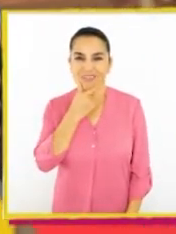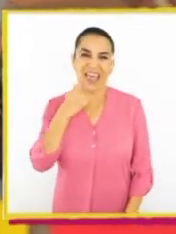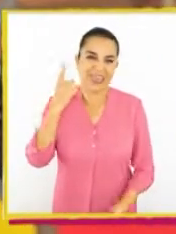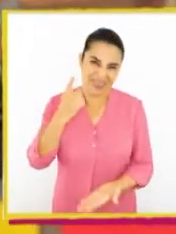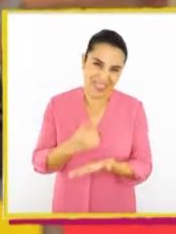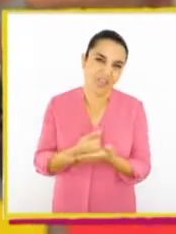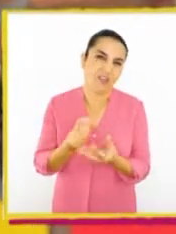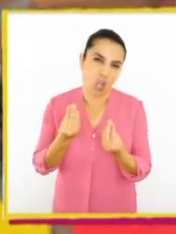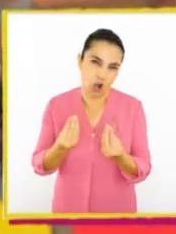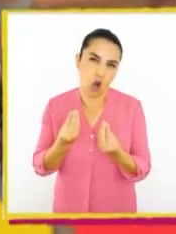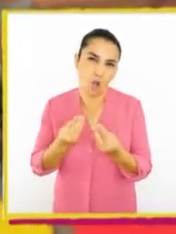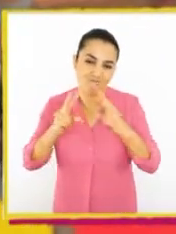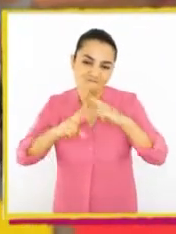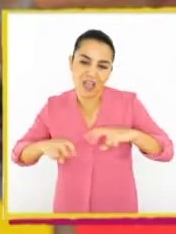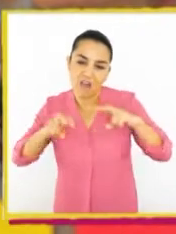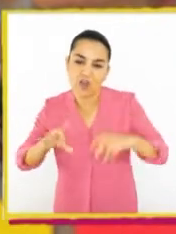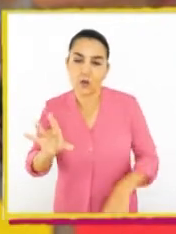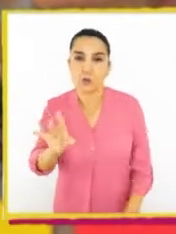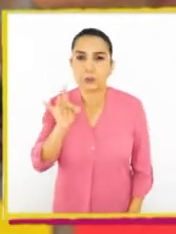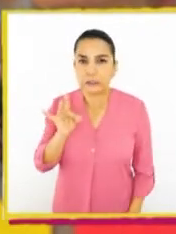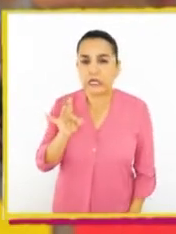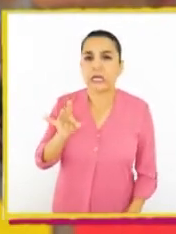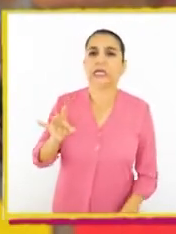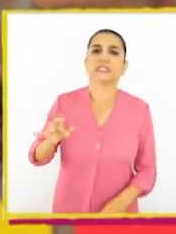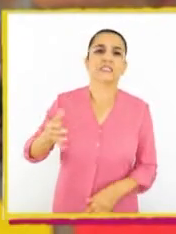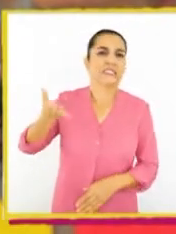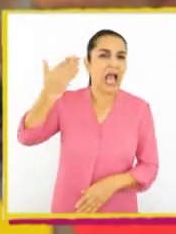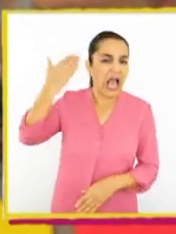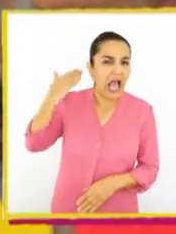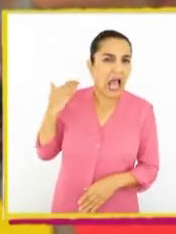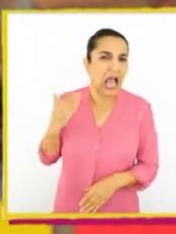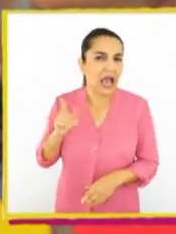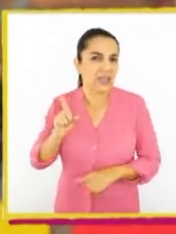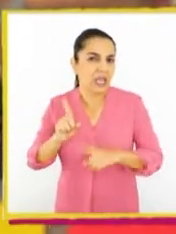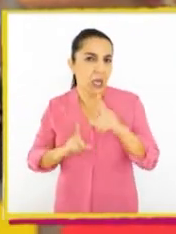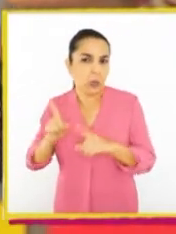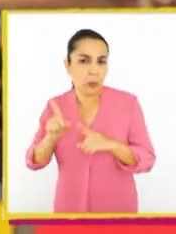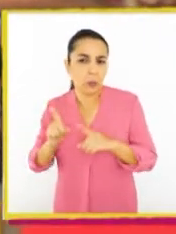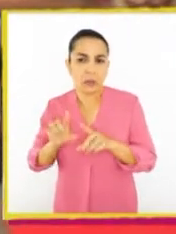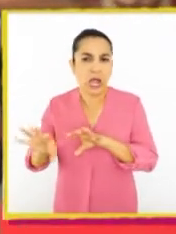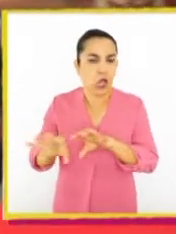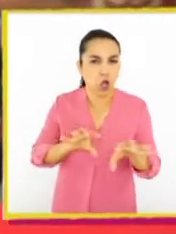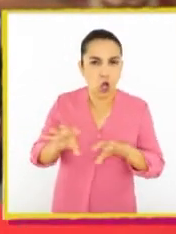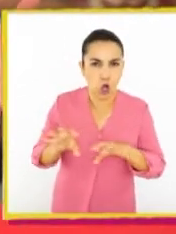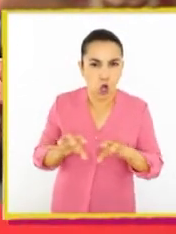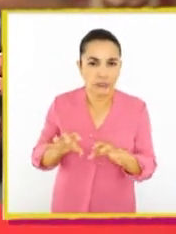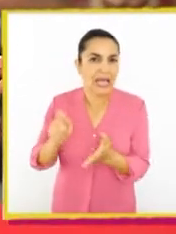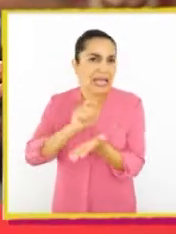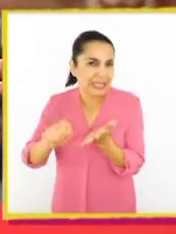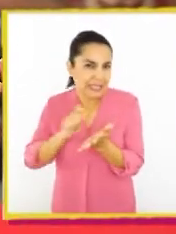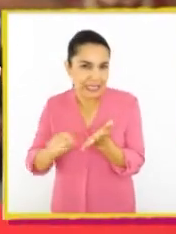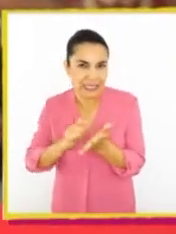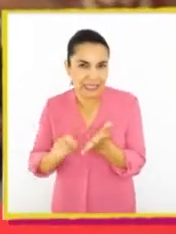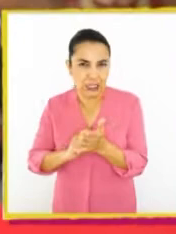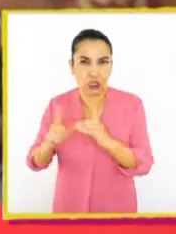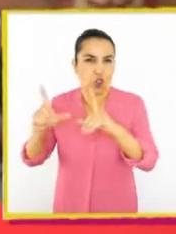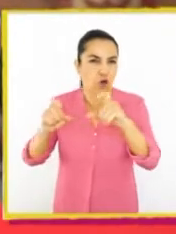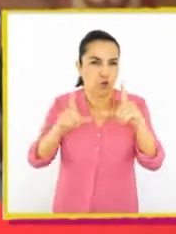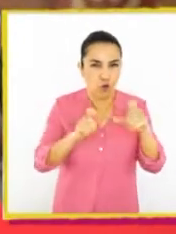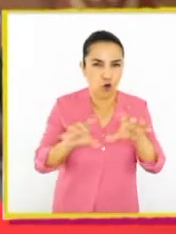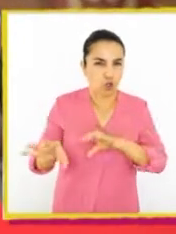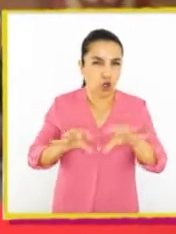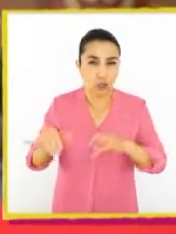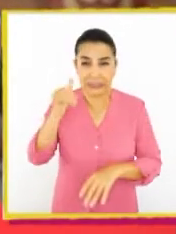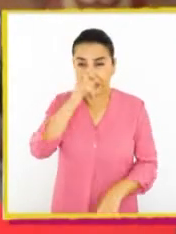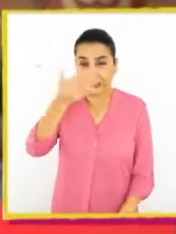Debe haber alguna forma de averiguar lo que sucedió, algún vestigio. ¿Podría ser algún mensaje escrito, fotos, objetos